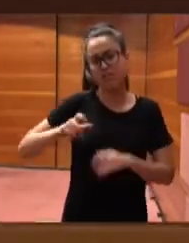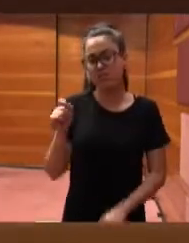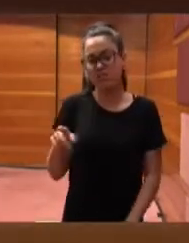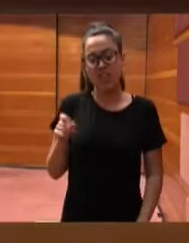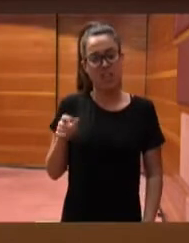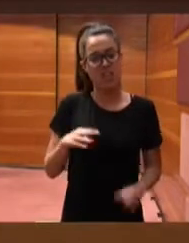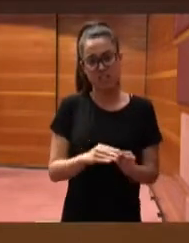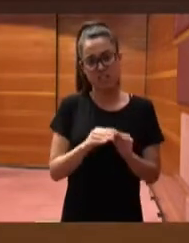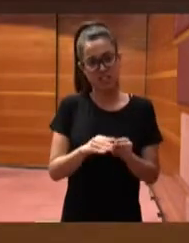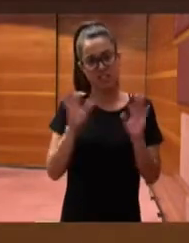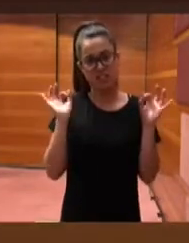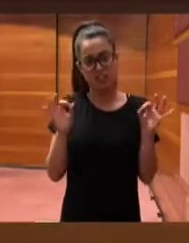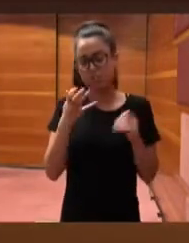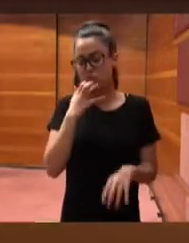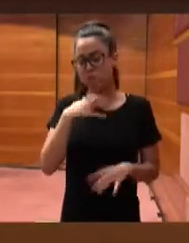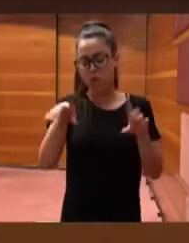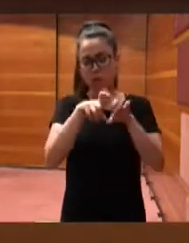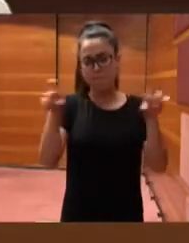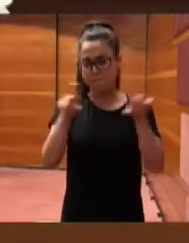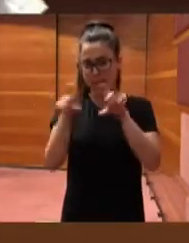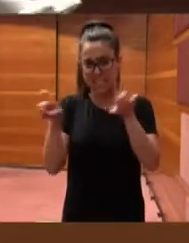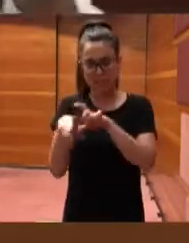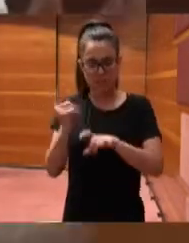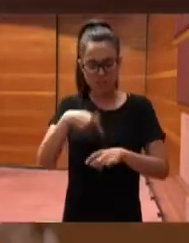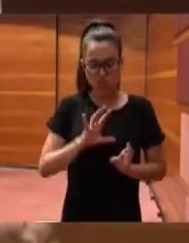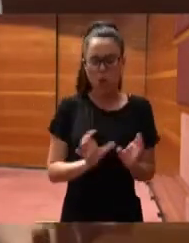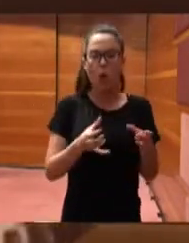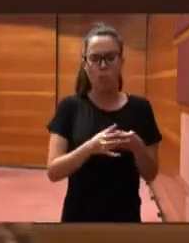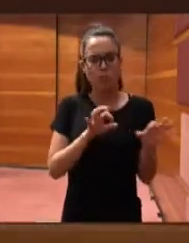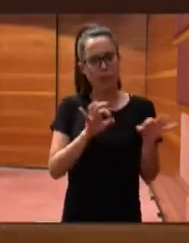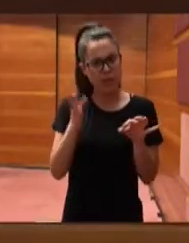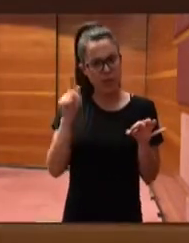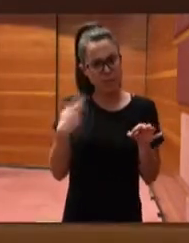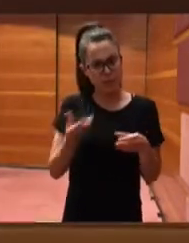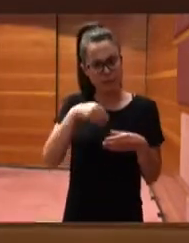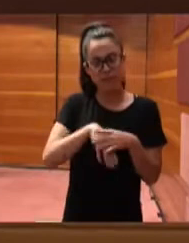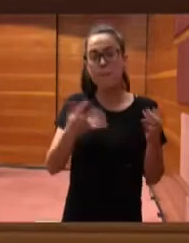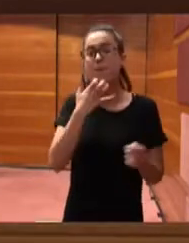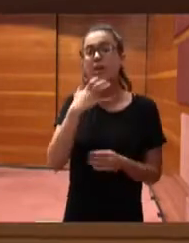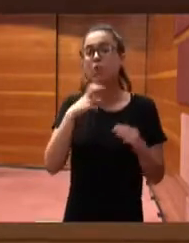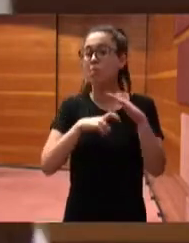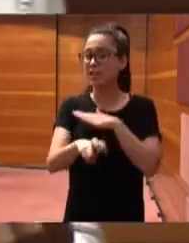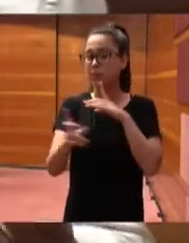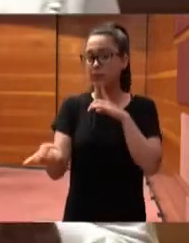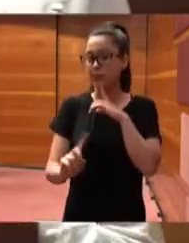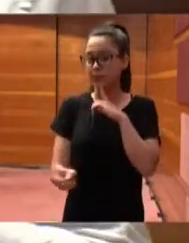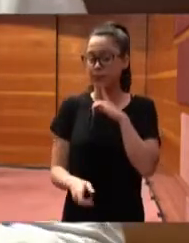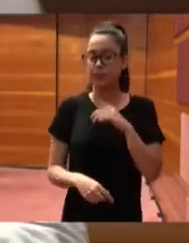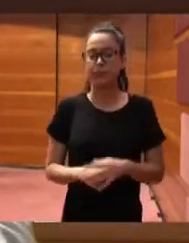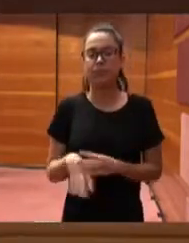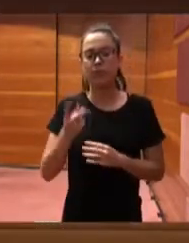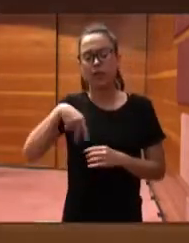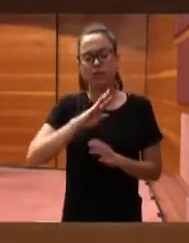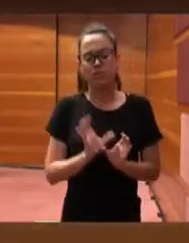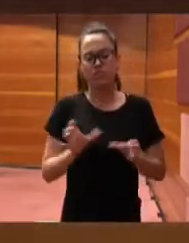Por ejemplo, bueno, las empresas montan grupos focales, cosas de estas. Metro Bilbao, cuando arrancó, tenía un panel de